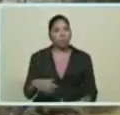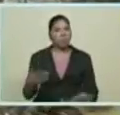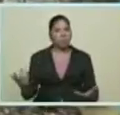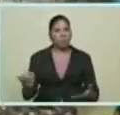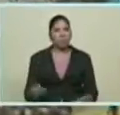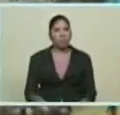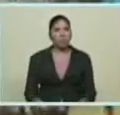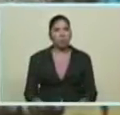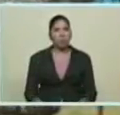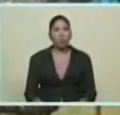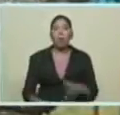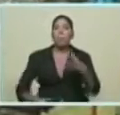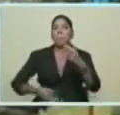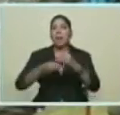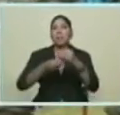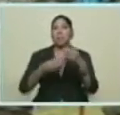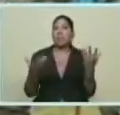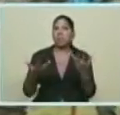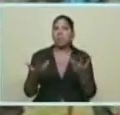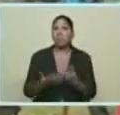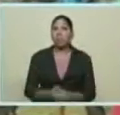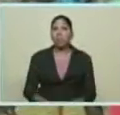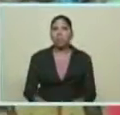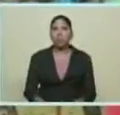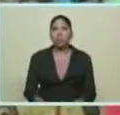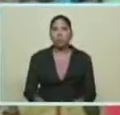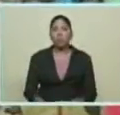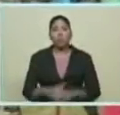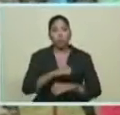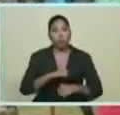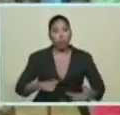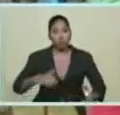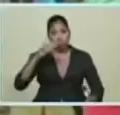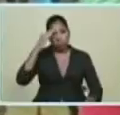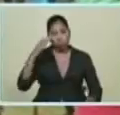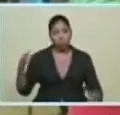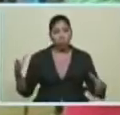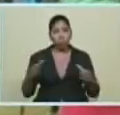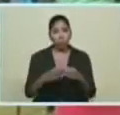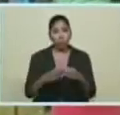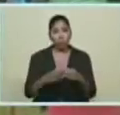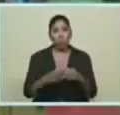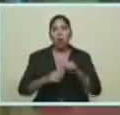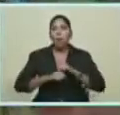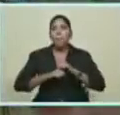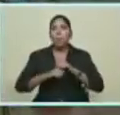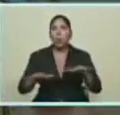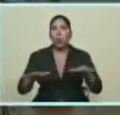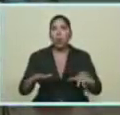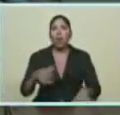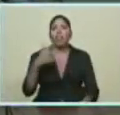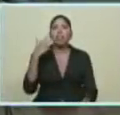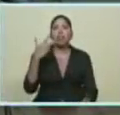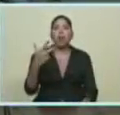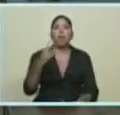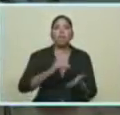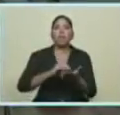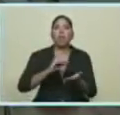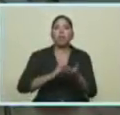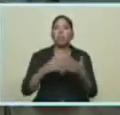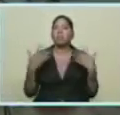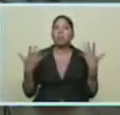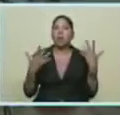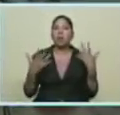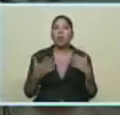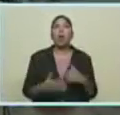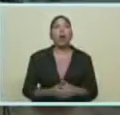al lado de todo eso, además, la Fuerza Armada Nacional Bolivariana se desplegó en tres oportunidades para